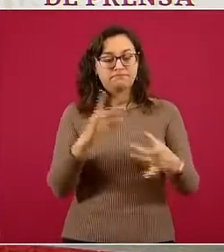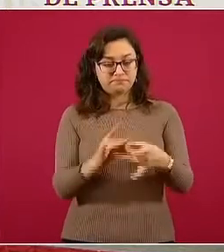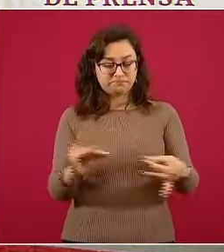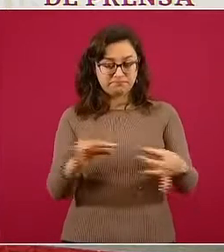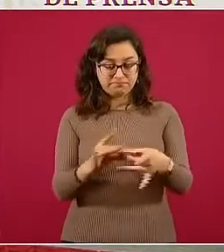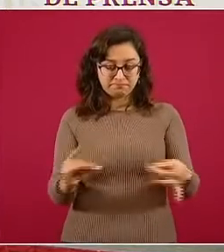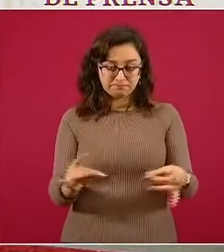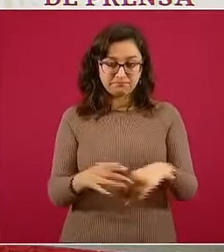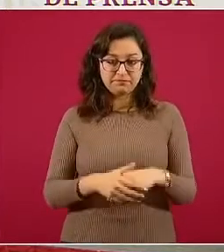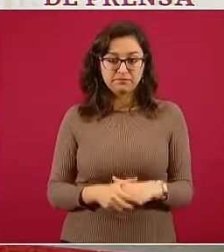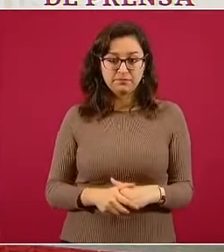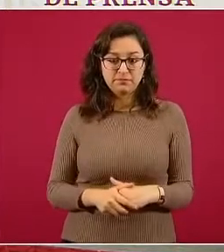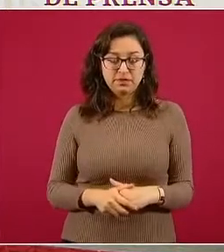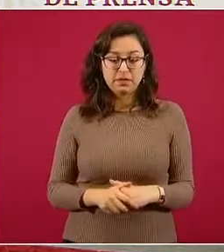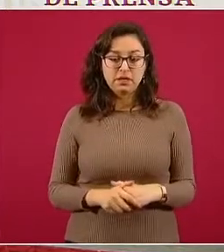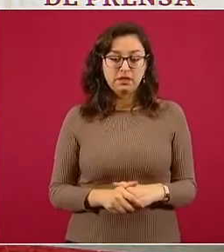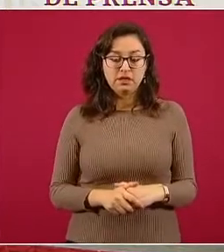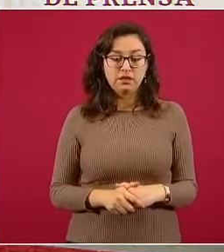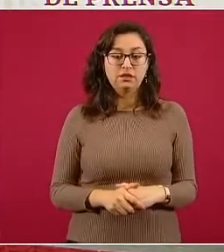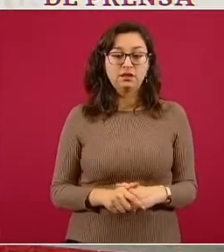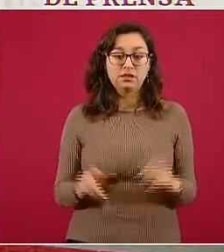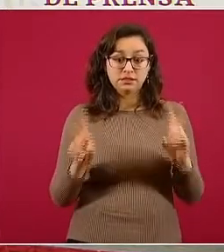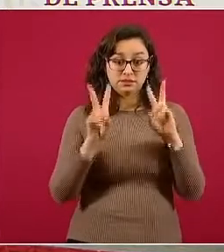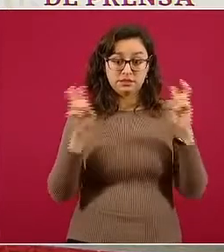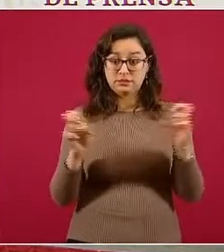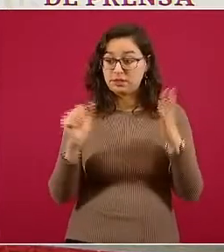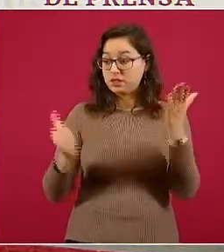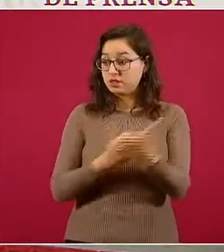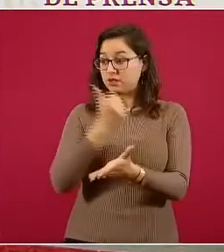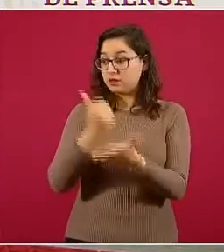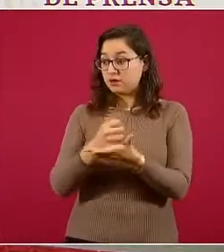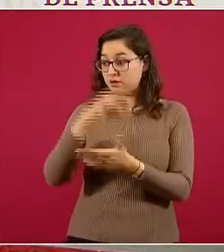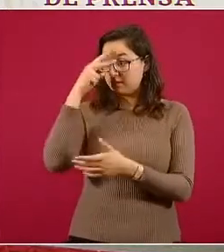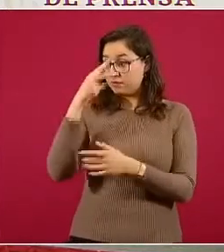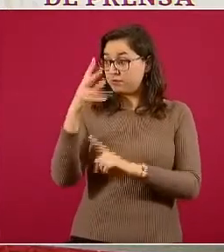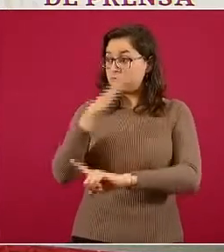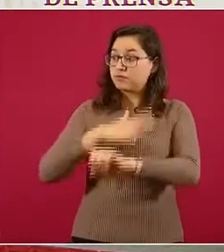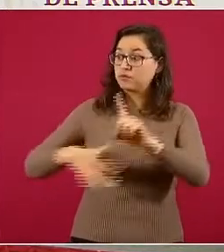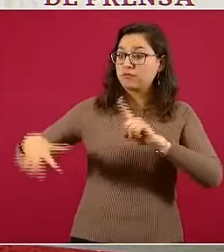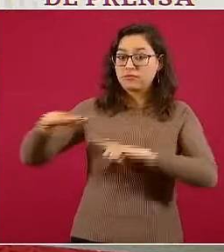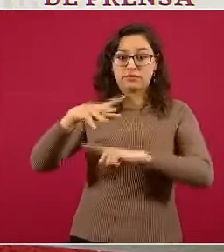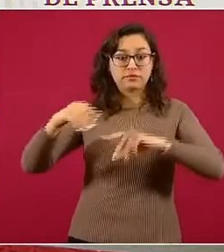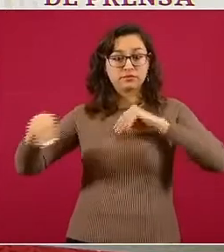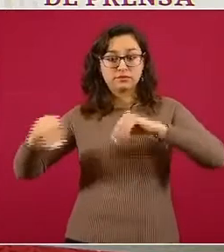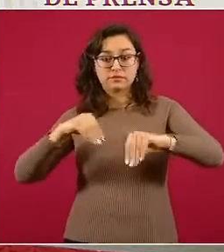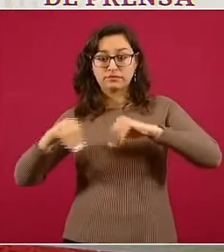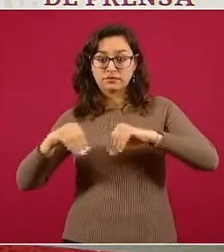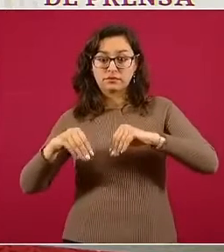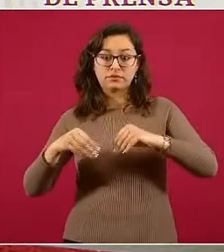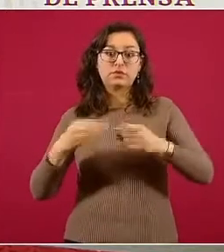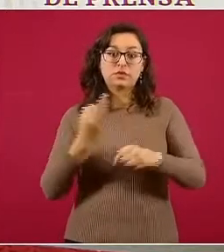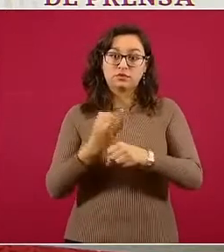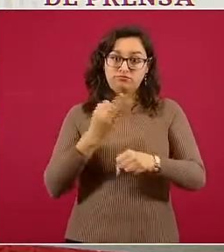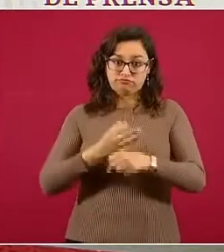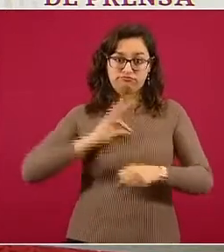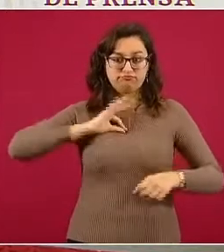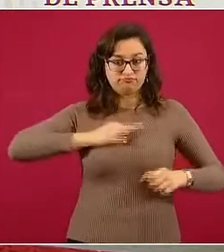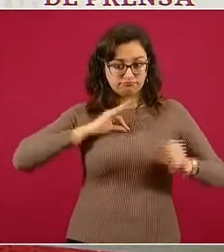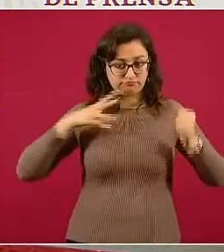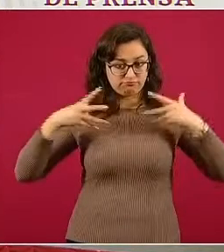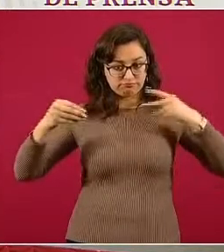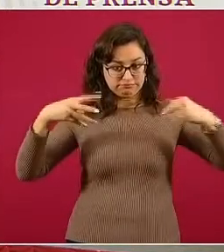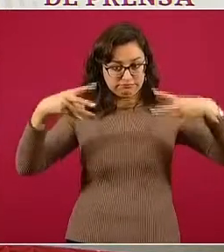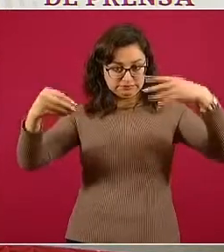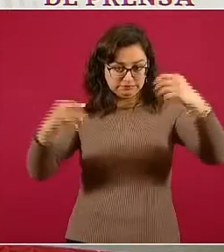hablar de la movilidad en la Ciudad de México en el contexto de esta emergencia sanitaria.